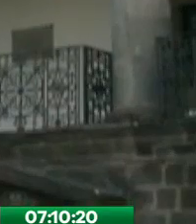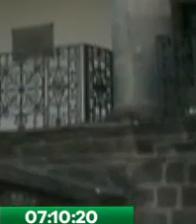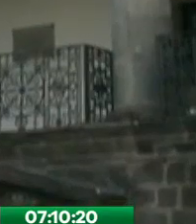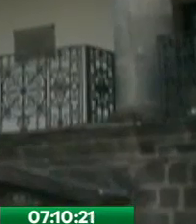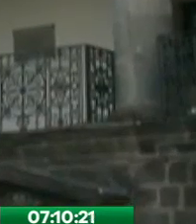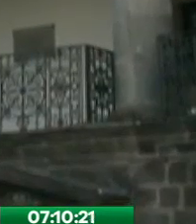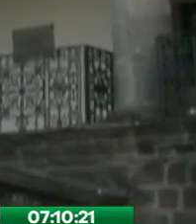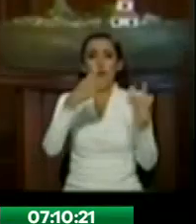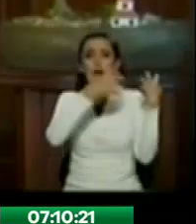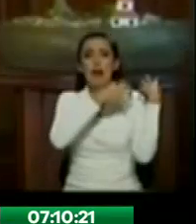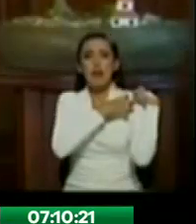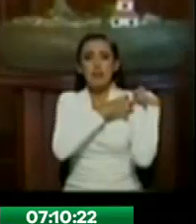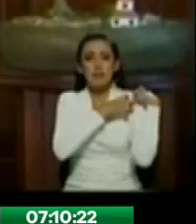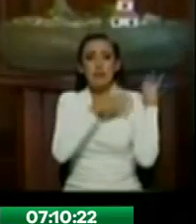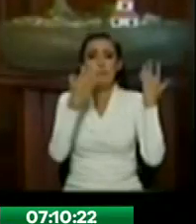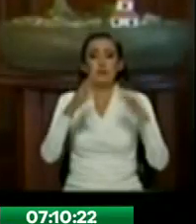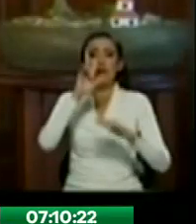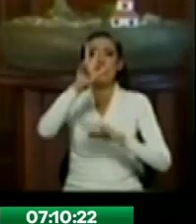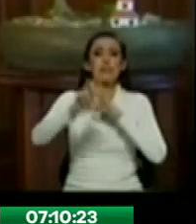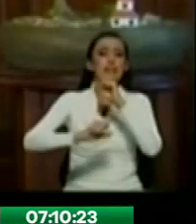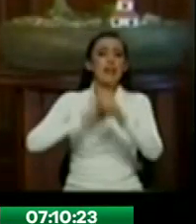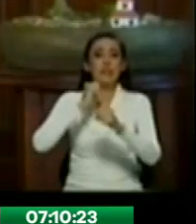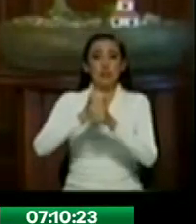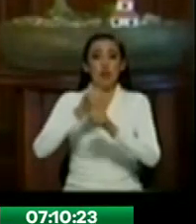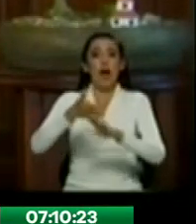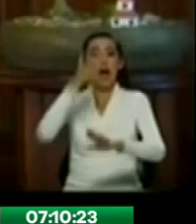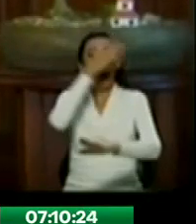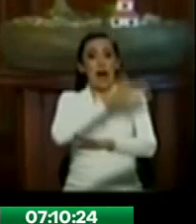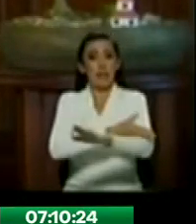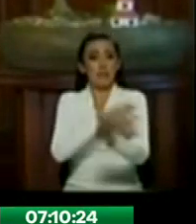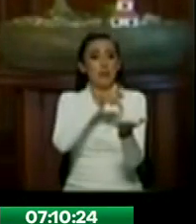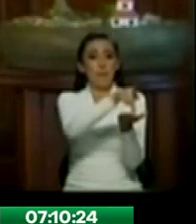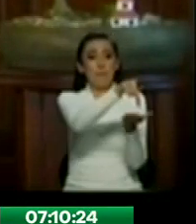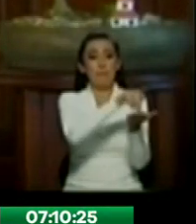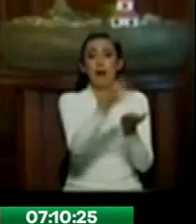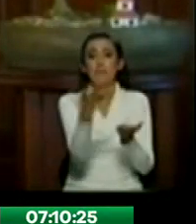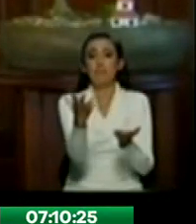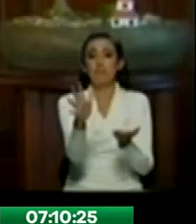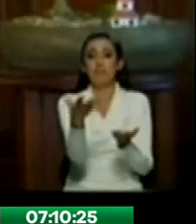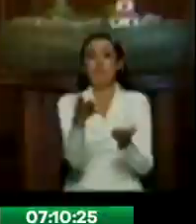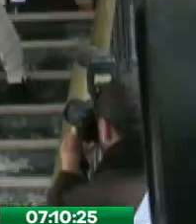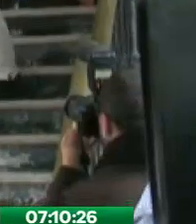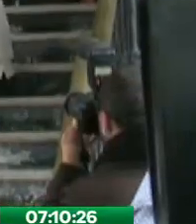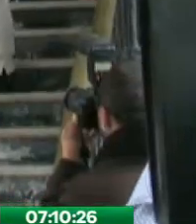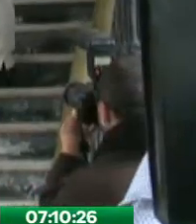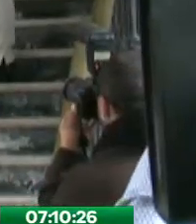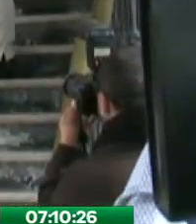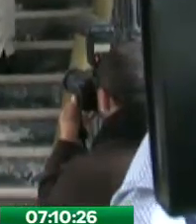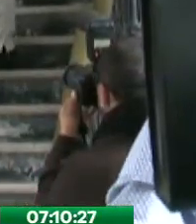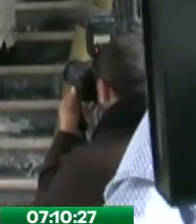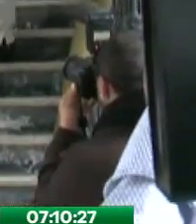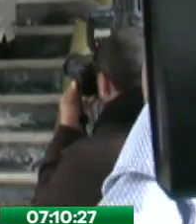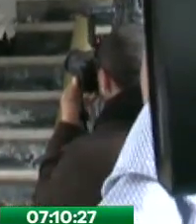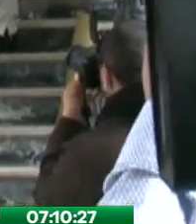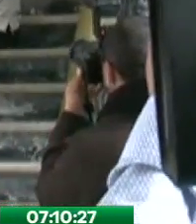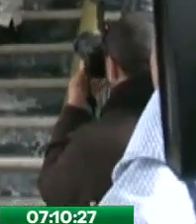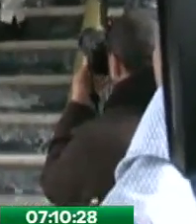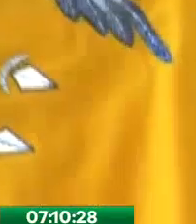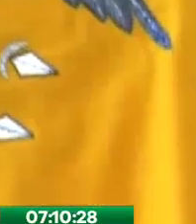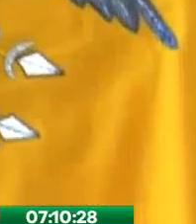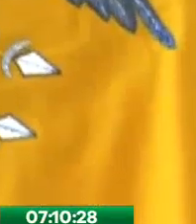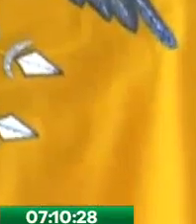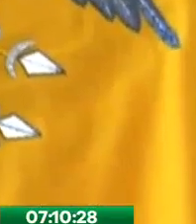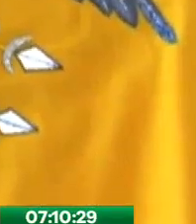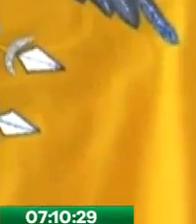país, pues según el primer mandatario, este año se cerrará con un incremento en inversión privada de 17.000 millones de dólares. Esto significaría